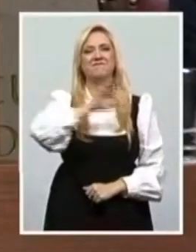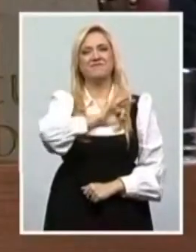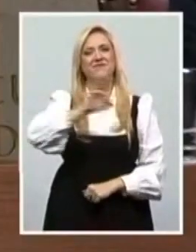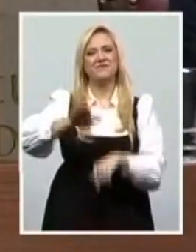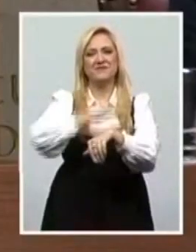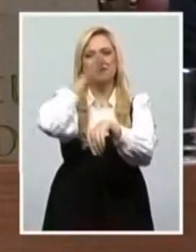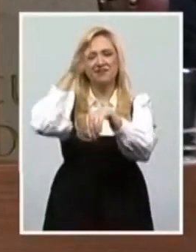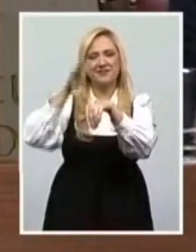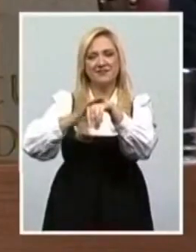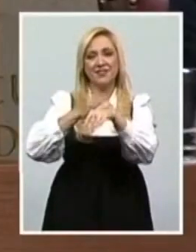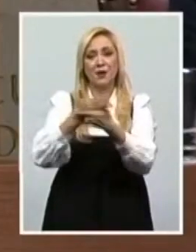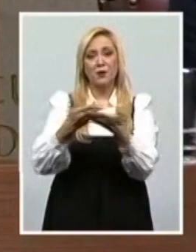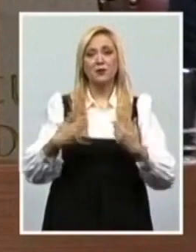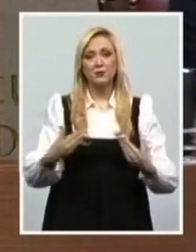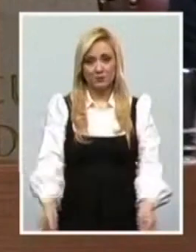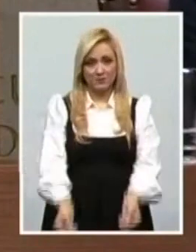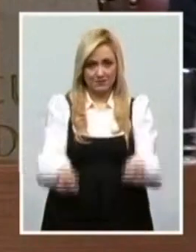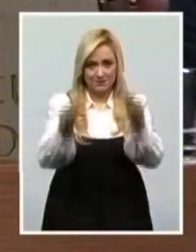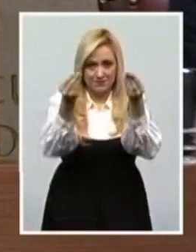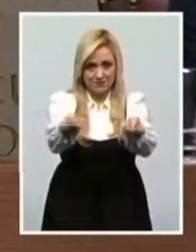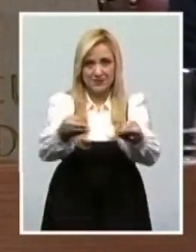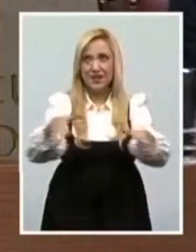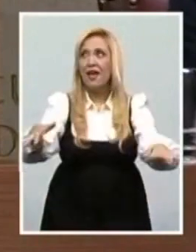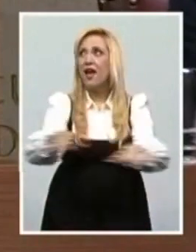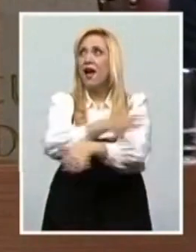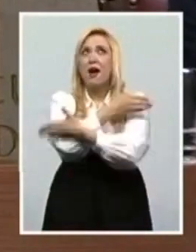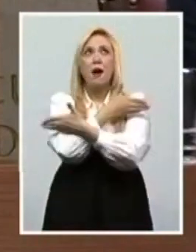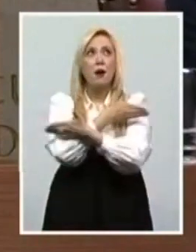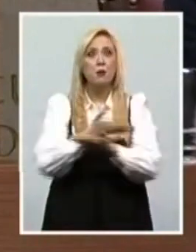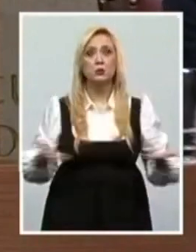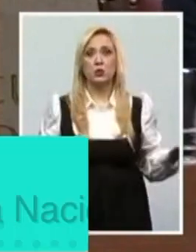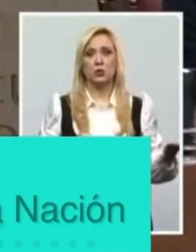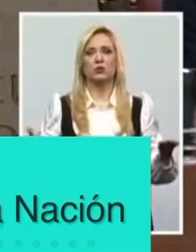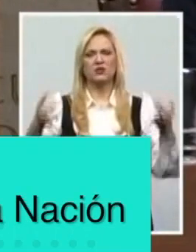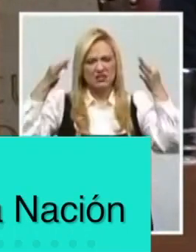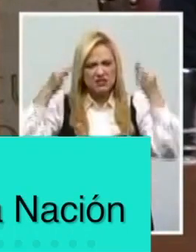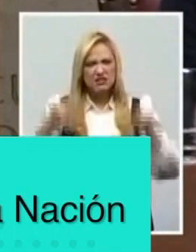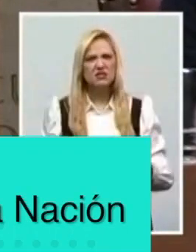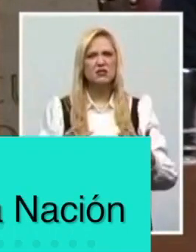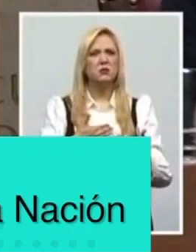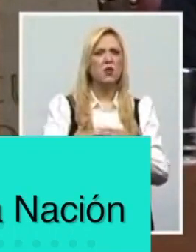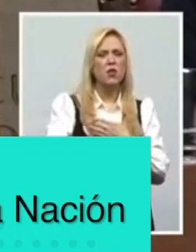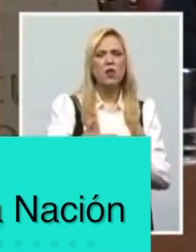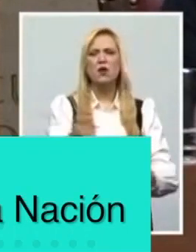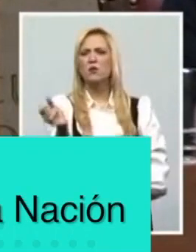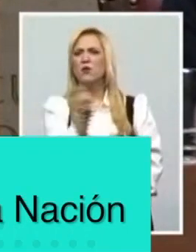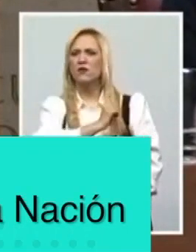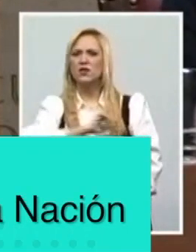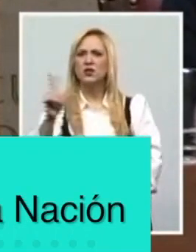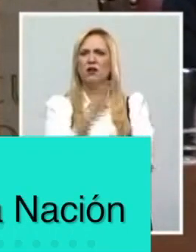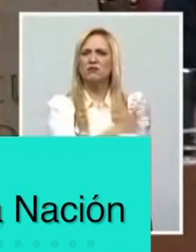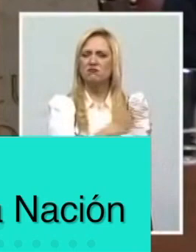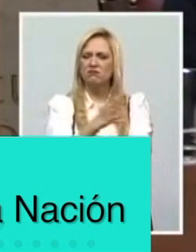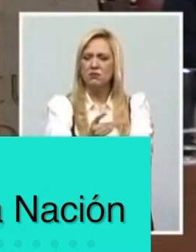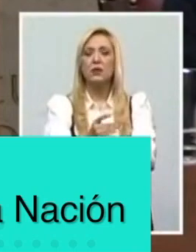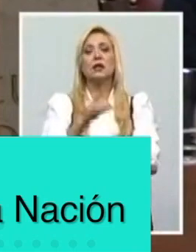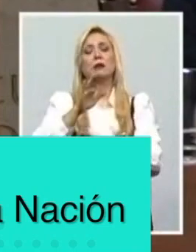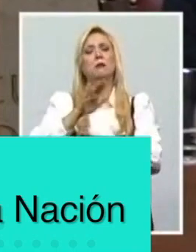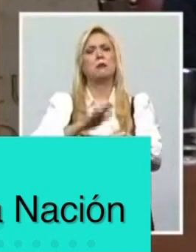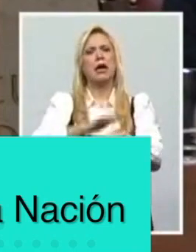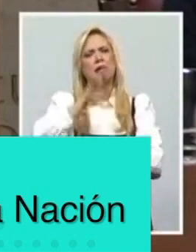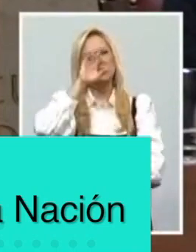país. Entregamos un poder judicial renovado, íntegro, moderno, profesional y con sentido